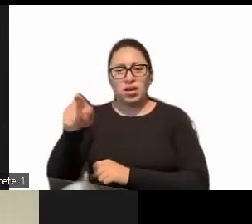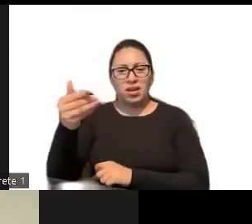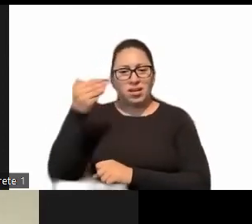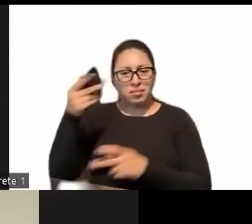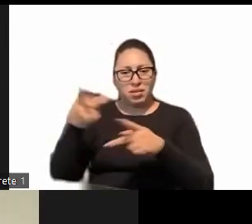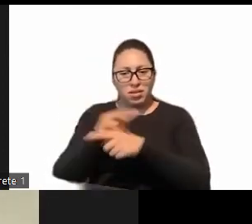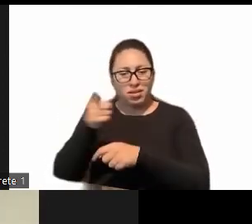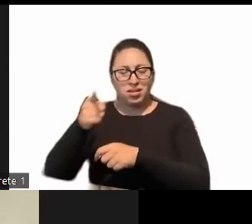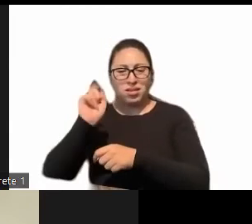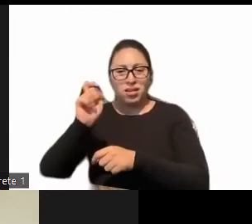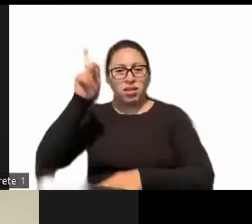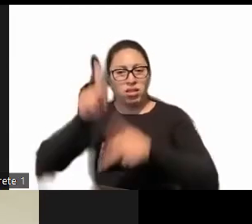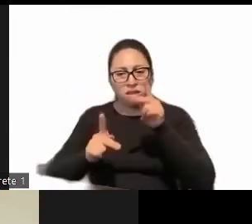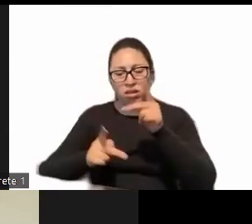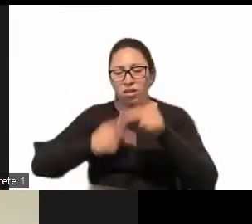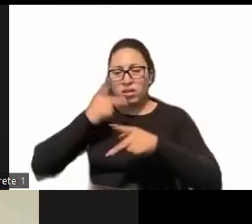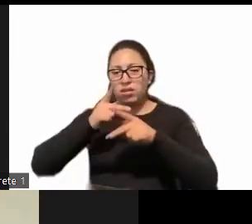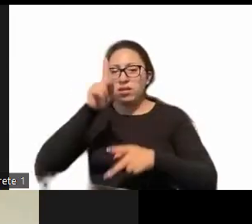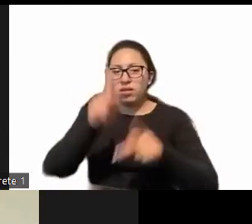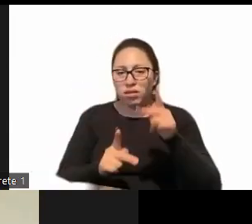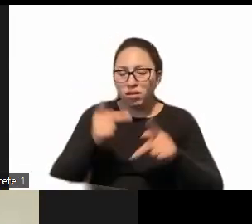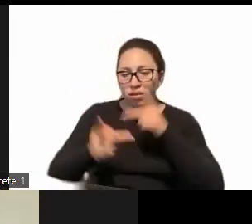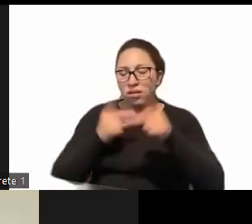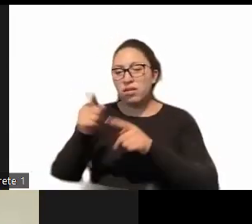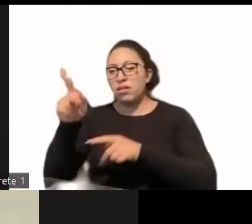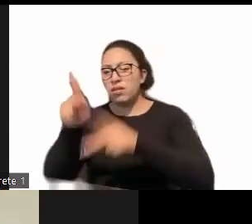venido haciendo una